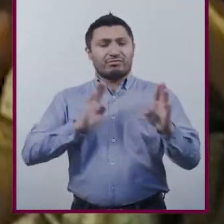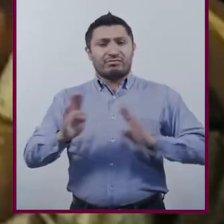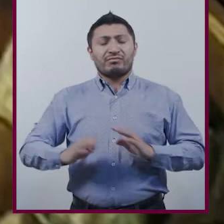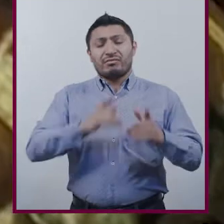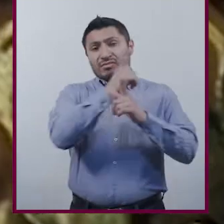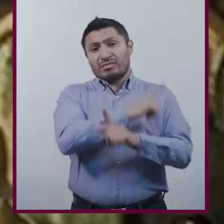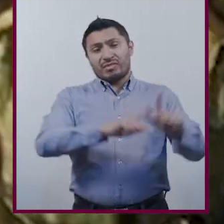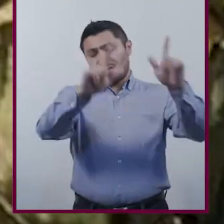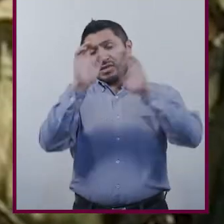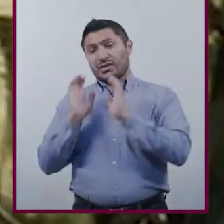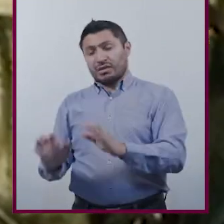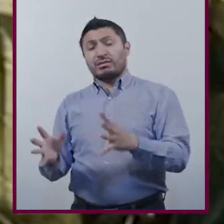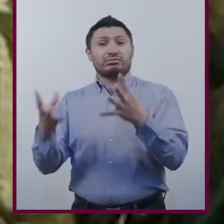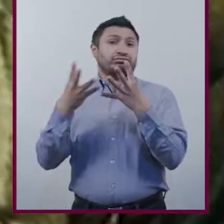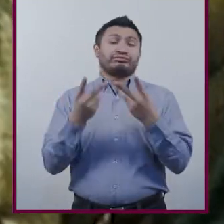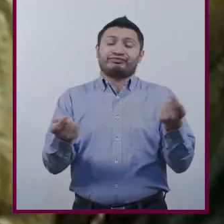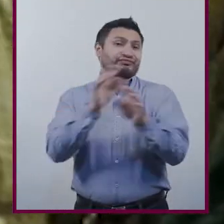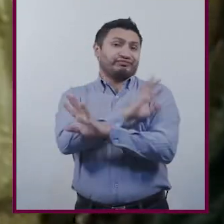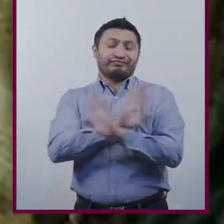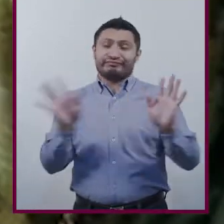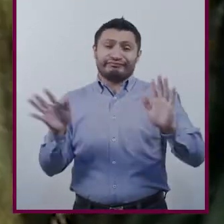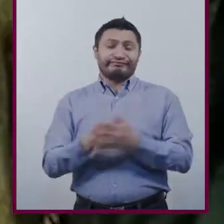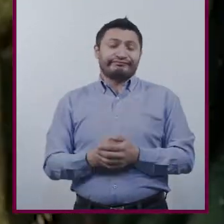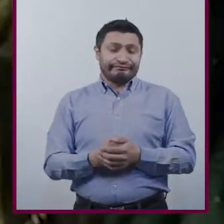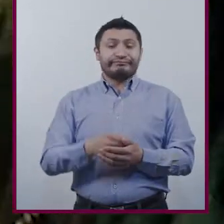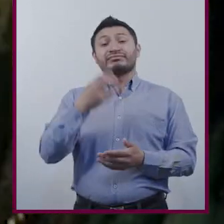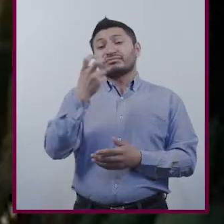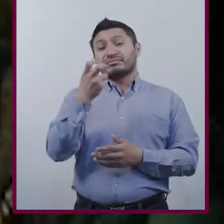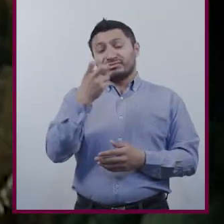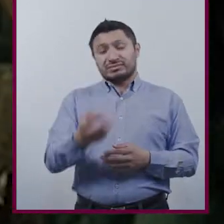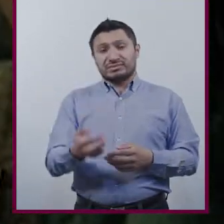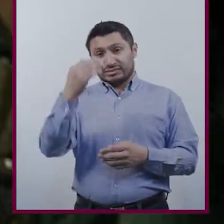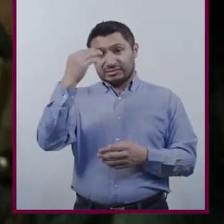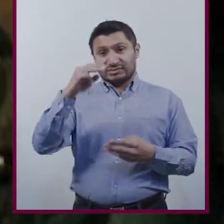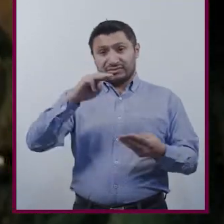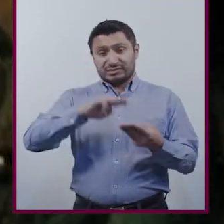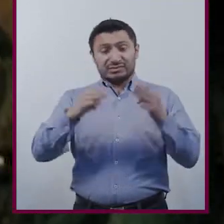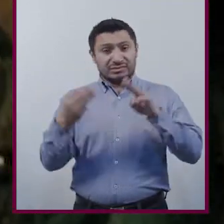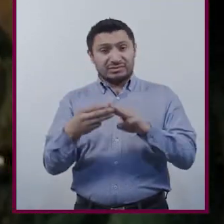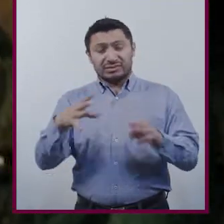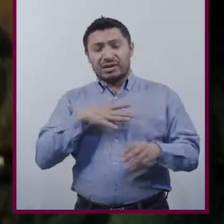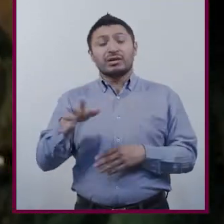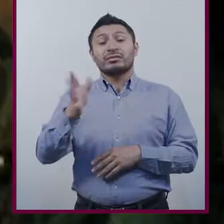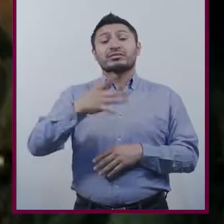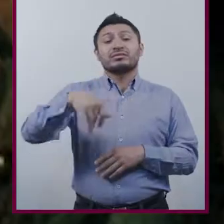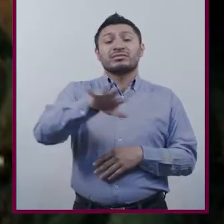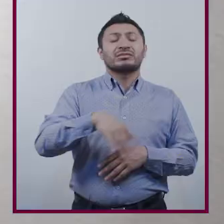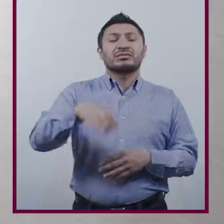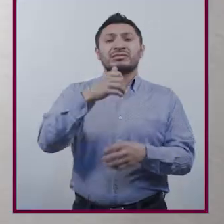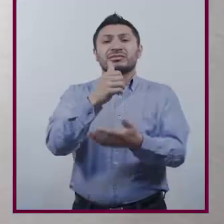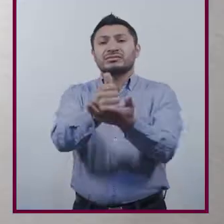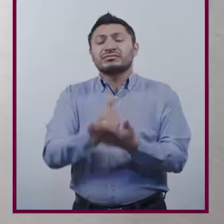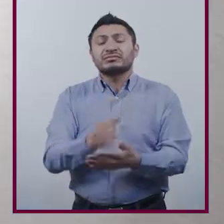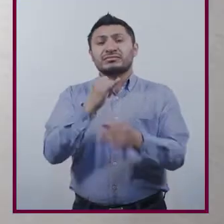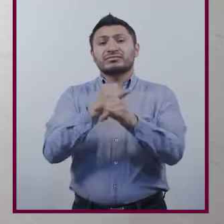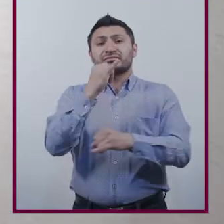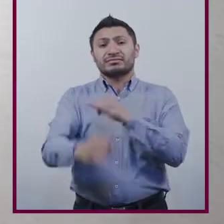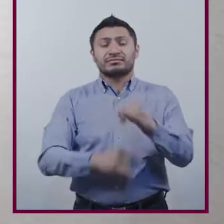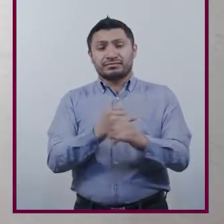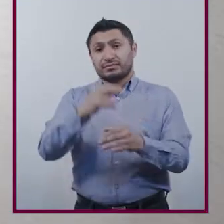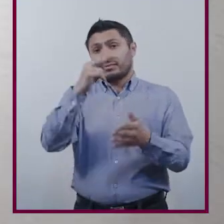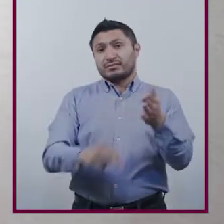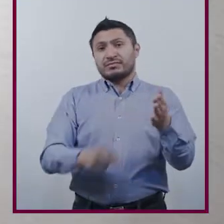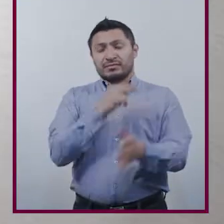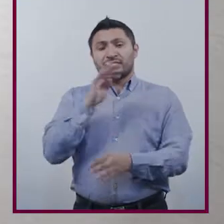liberales y conservador fue evidente. Por esta razón, se dieron a la tarea de buscar ayuda internacional. Tras la firma del